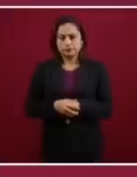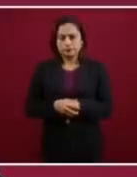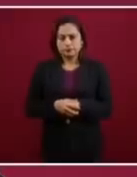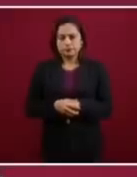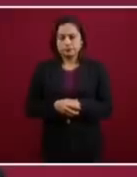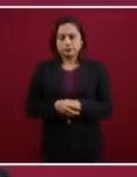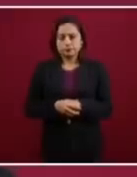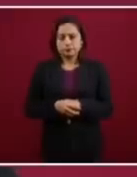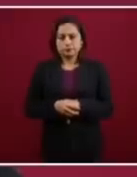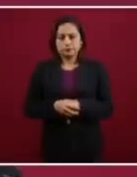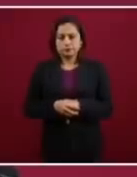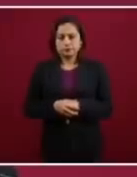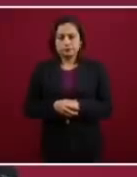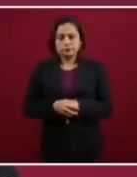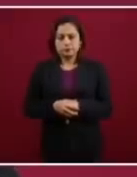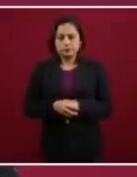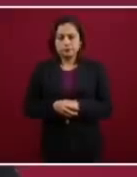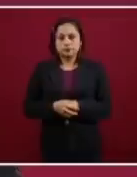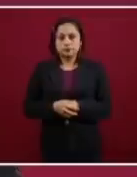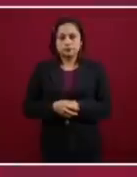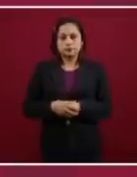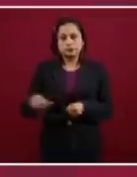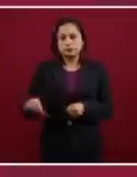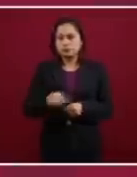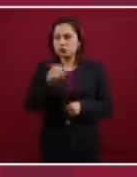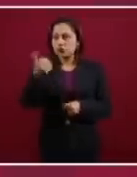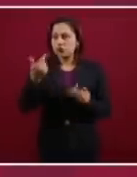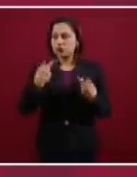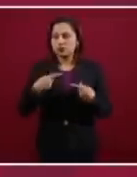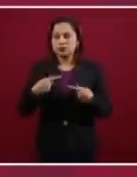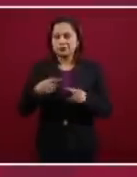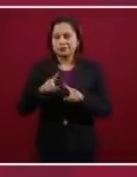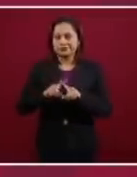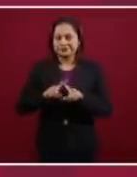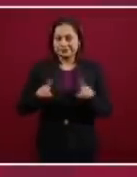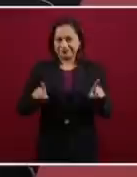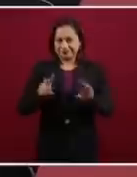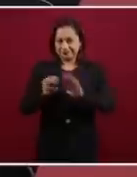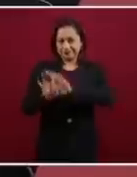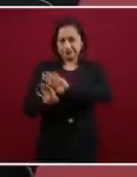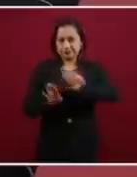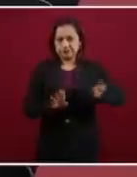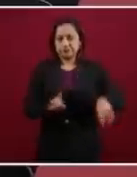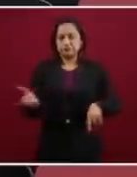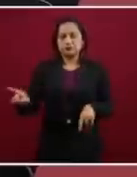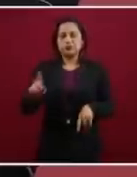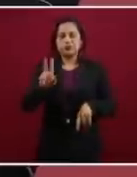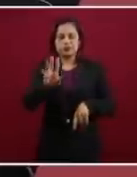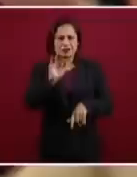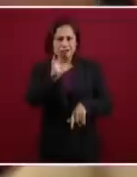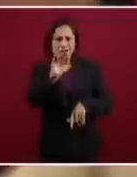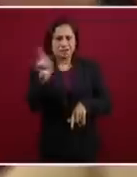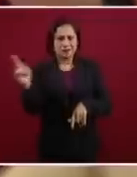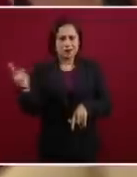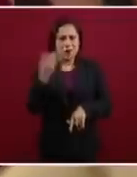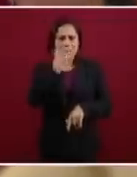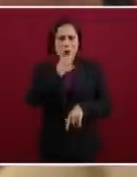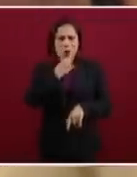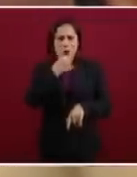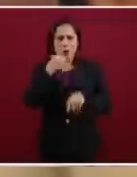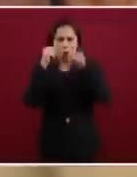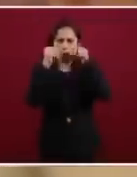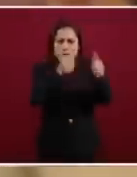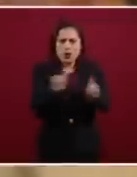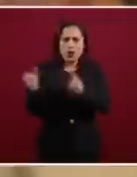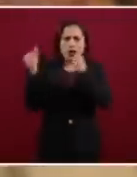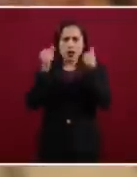cómo otros le tengo absoluta confianza a un hombre no él no está en todo el que